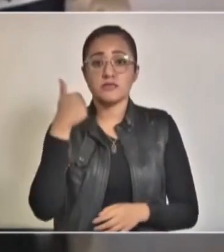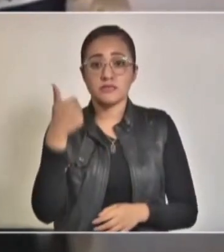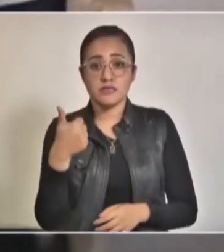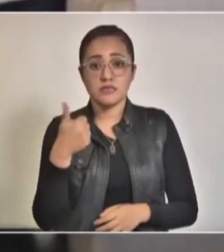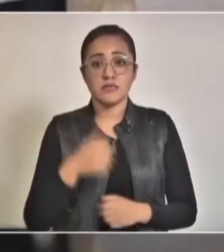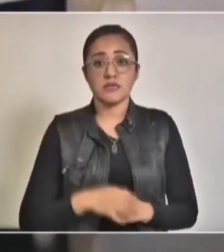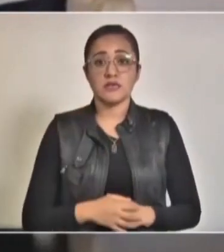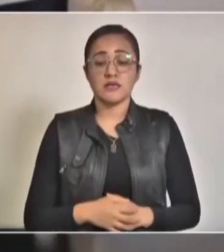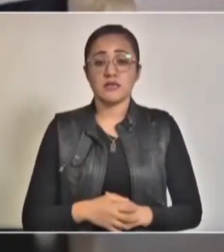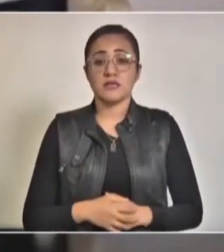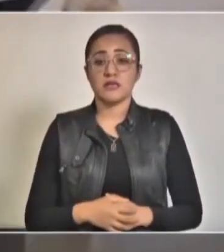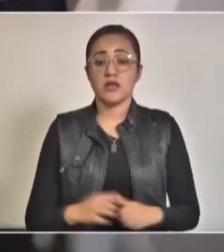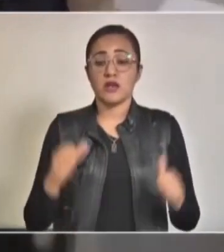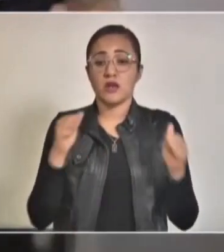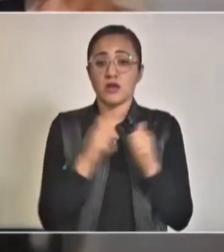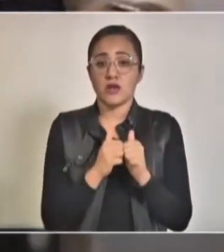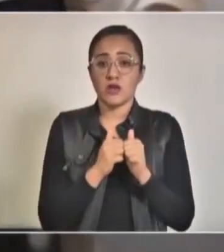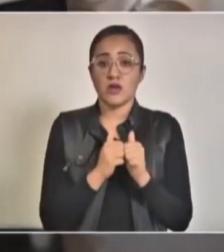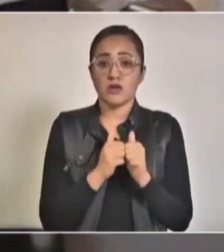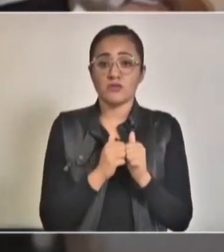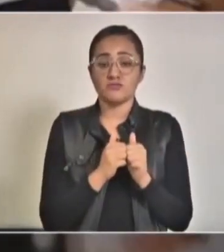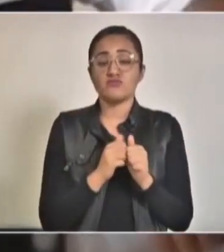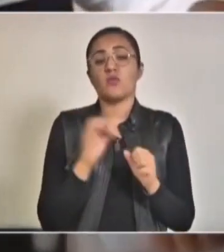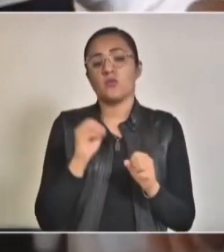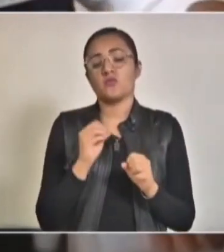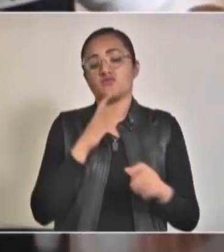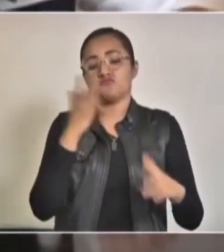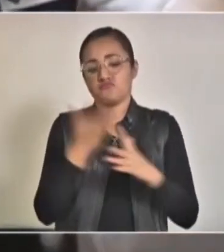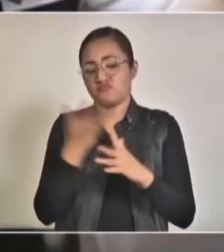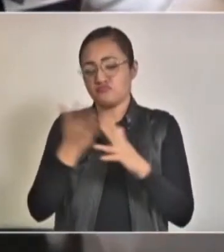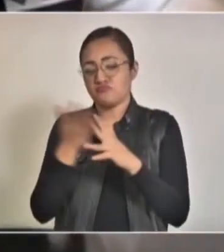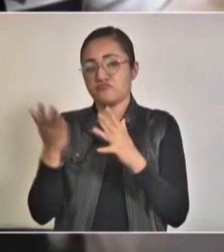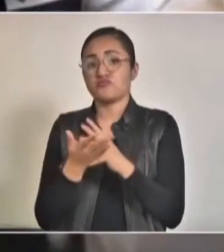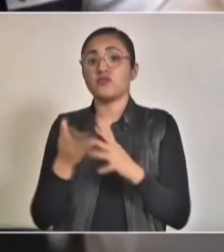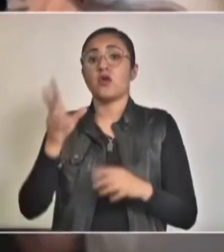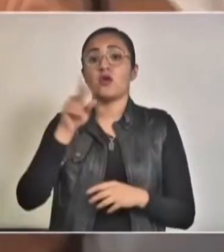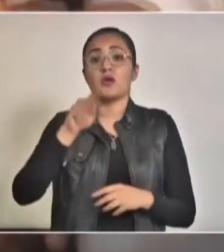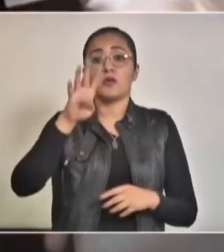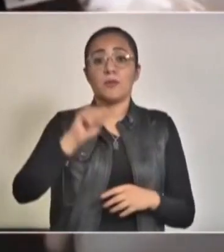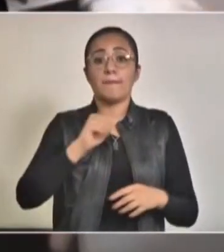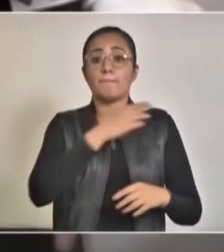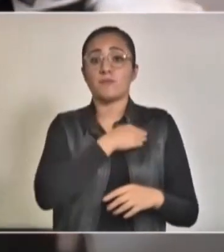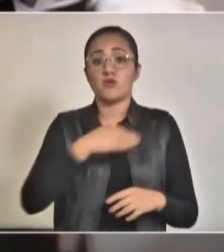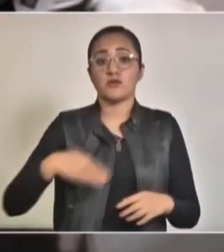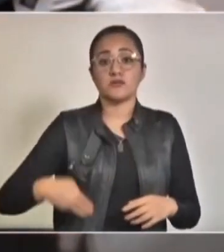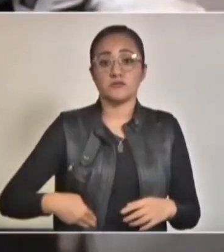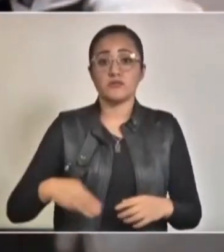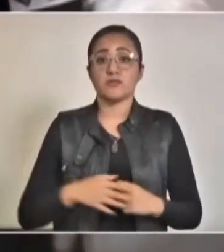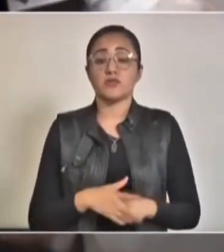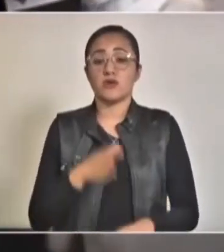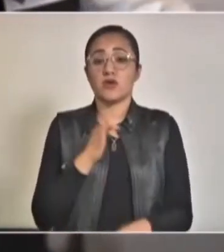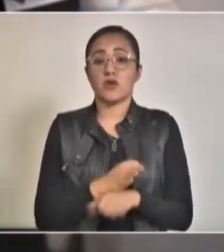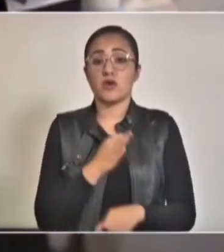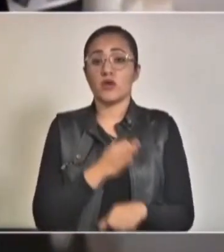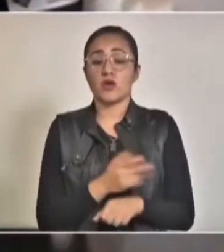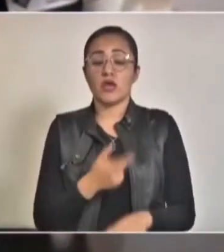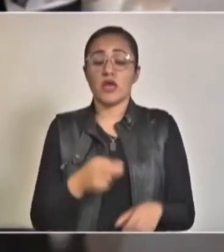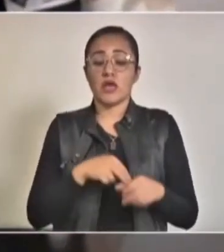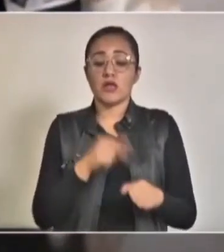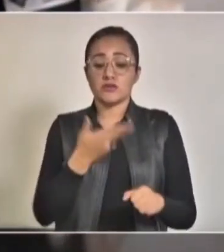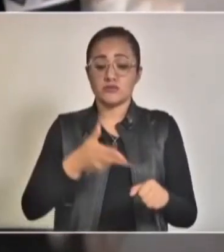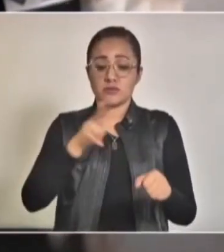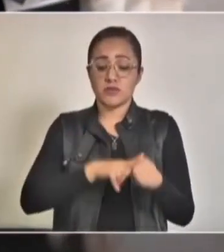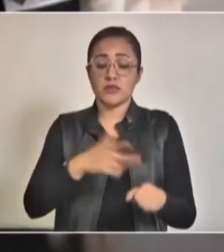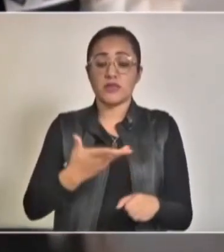1,236 con o repartidos en 89 municipios. Lo que respecta a